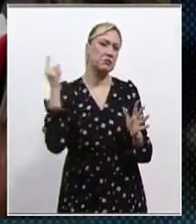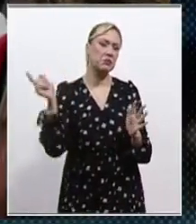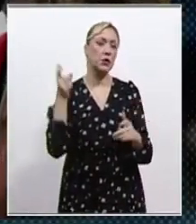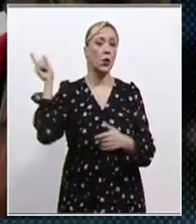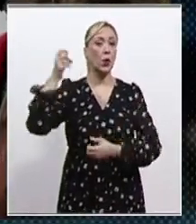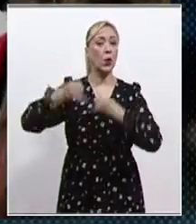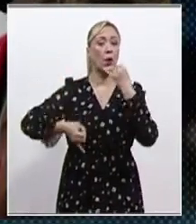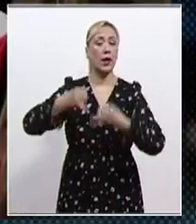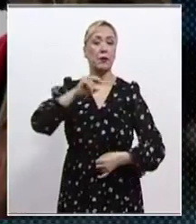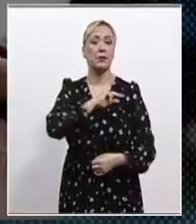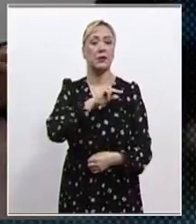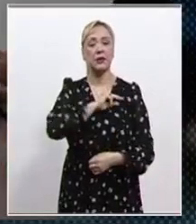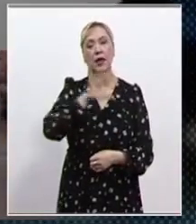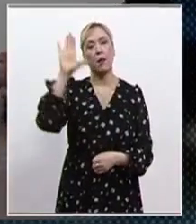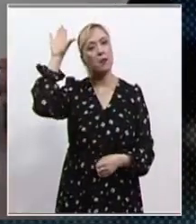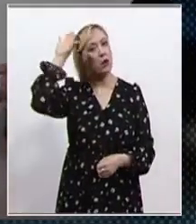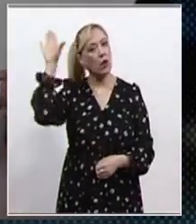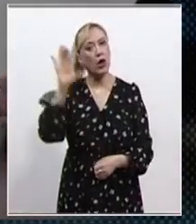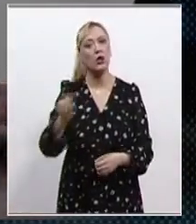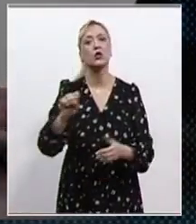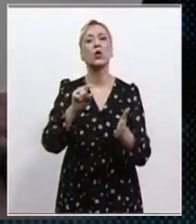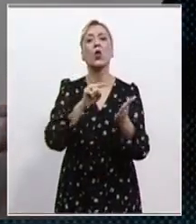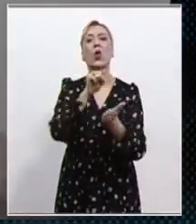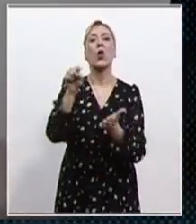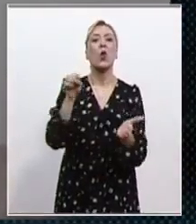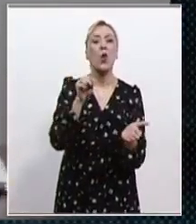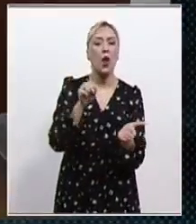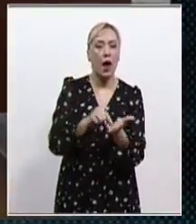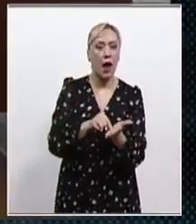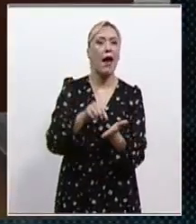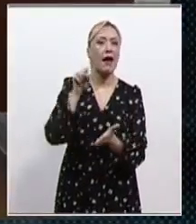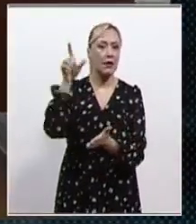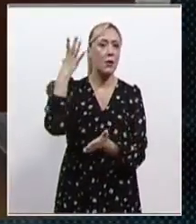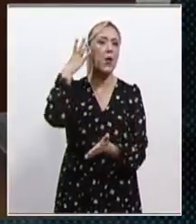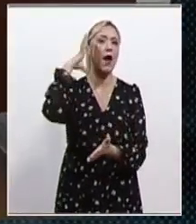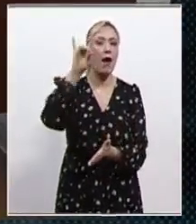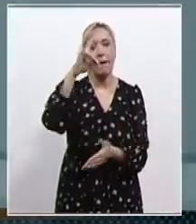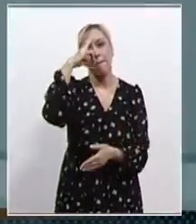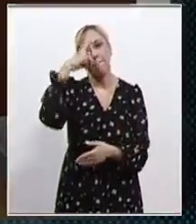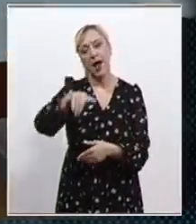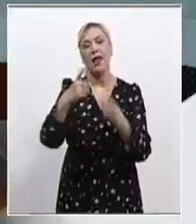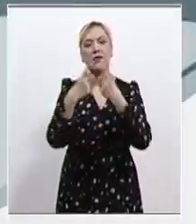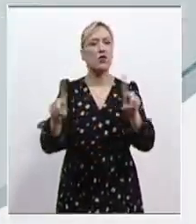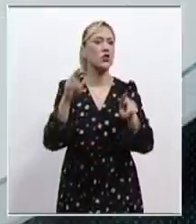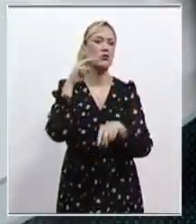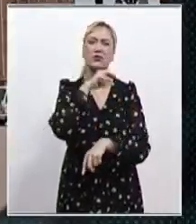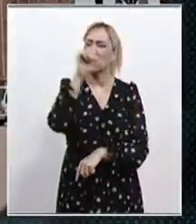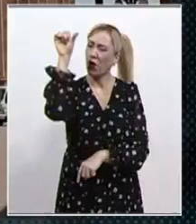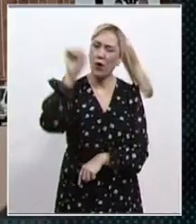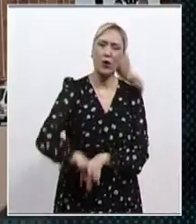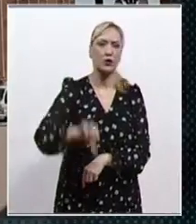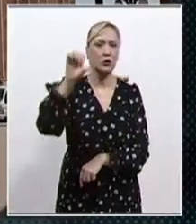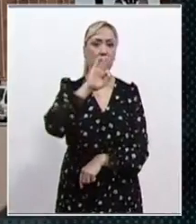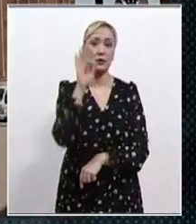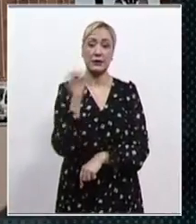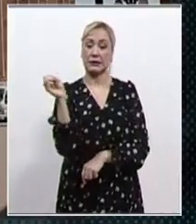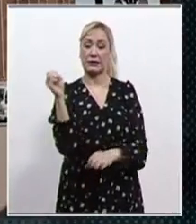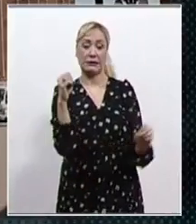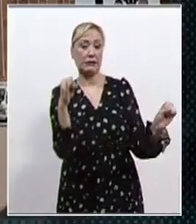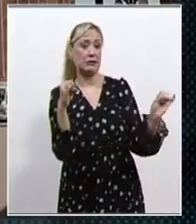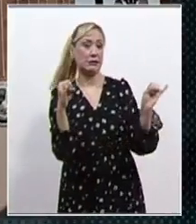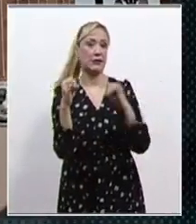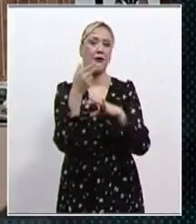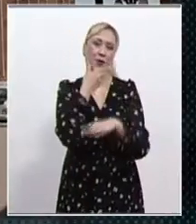el Distrito Judicial Morelos, con sede en la capital, quien conozca de estos asuntos. El próximo